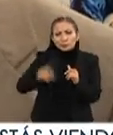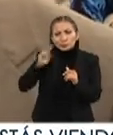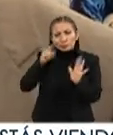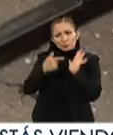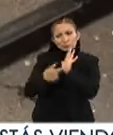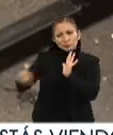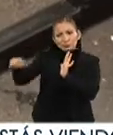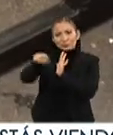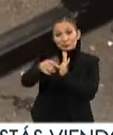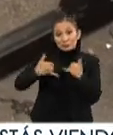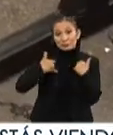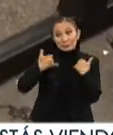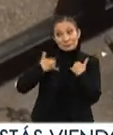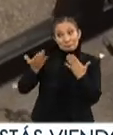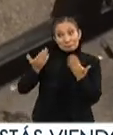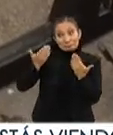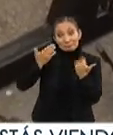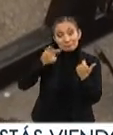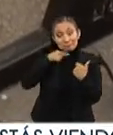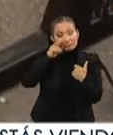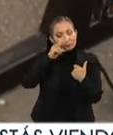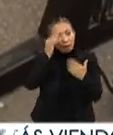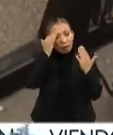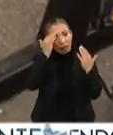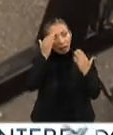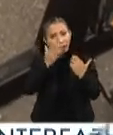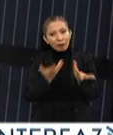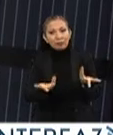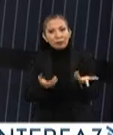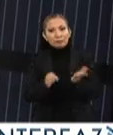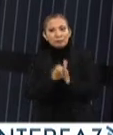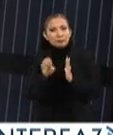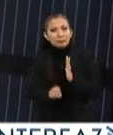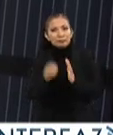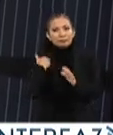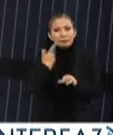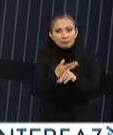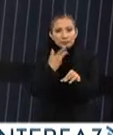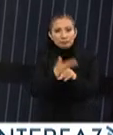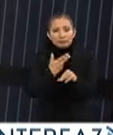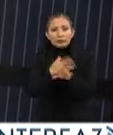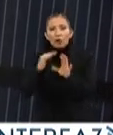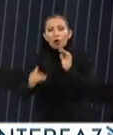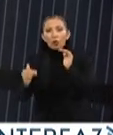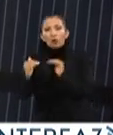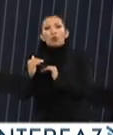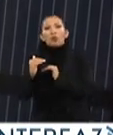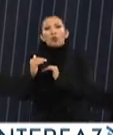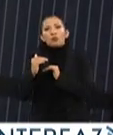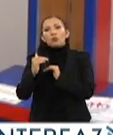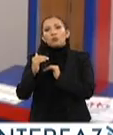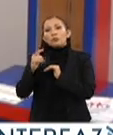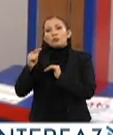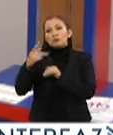el público juvenil, digamos, nivel medio y medio superior.